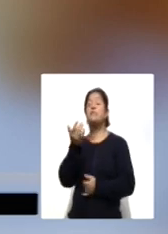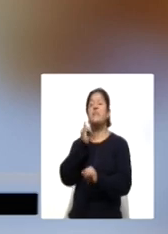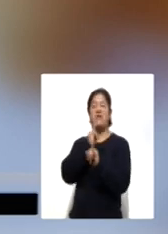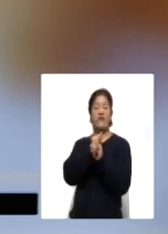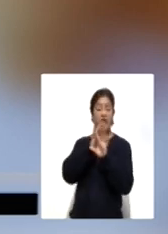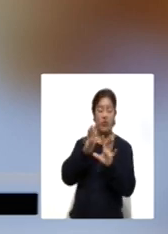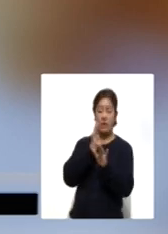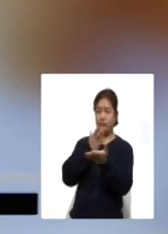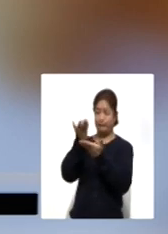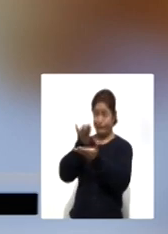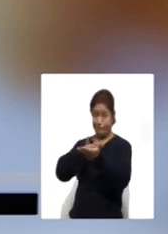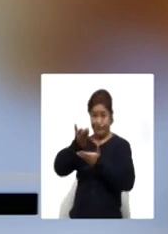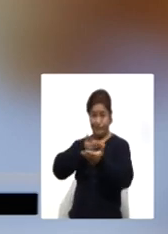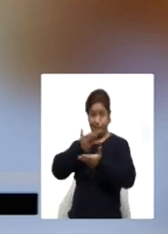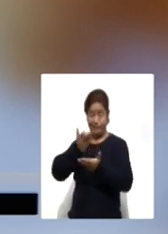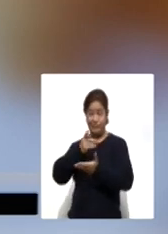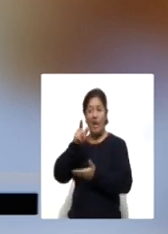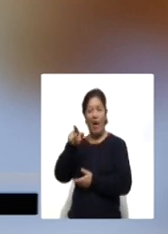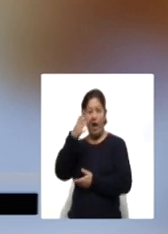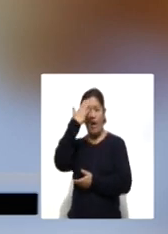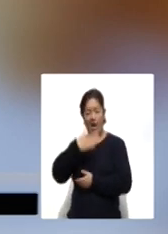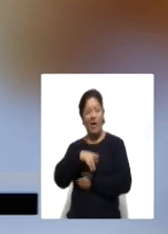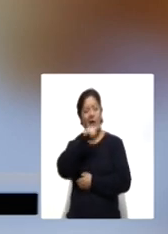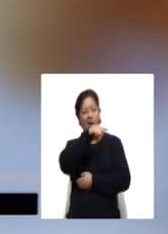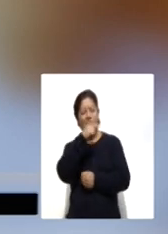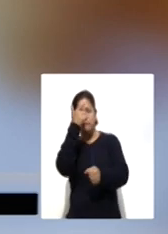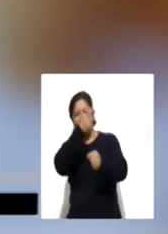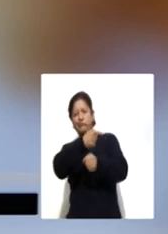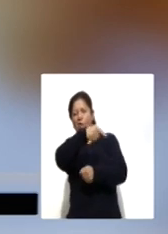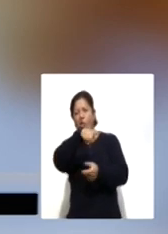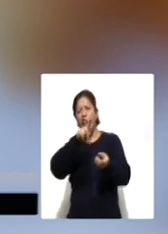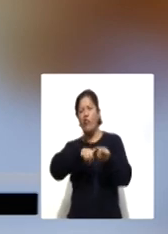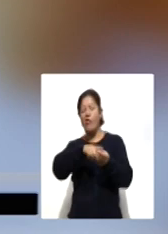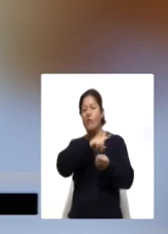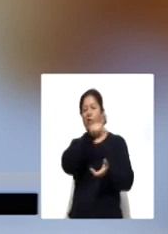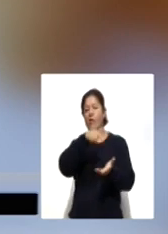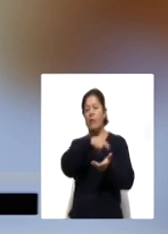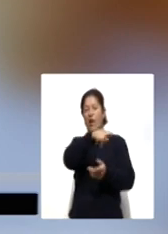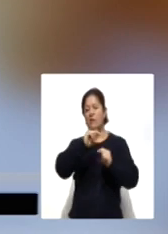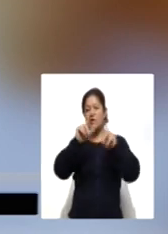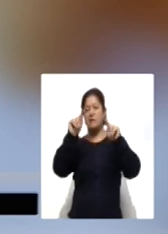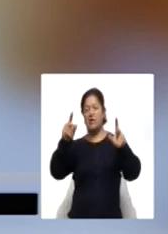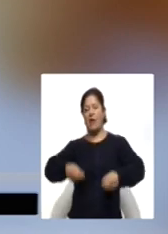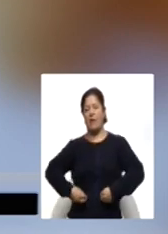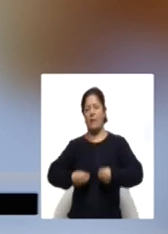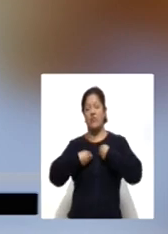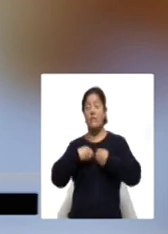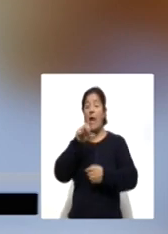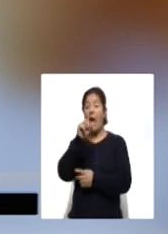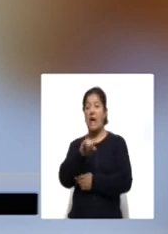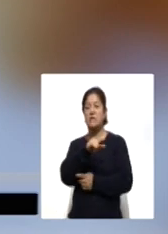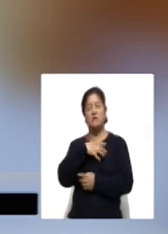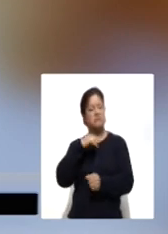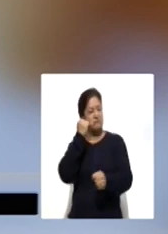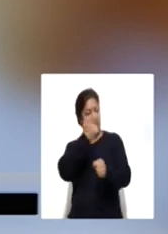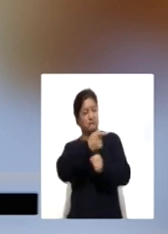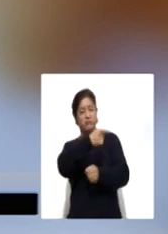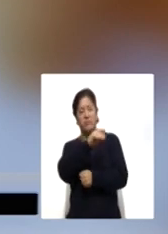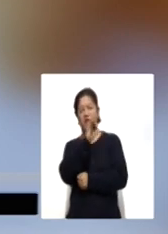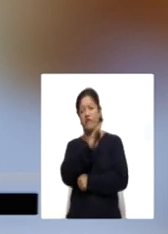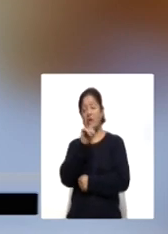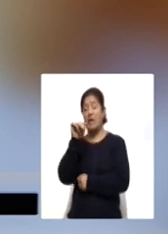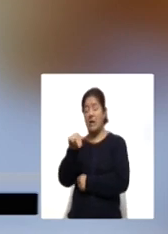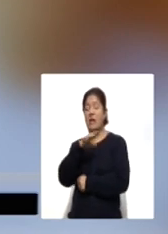dependencias permitió conocer que el imputado se localizaba en territorio tlaxcalteca. De esta manera, se corroboró que Fernando N.